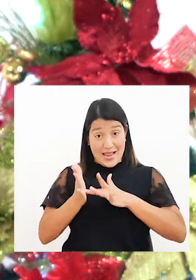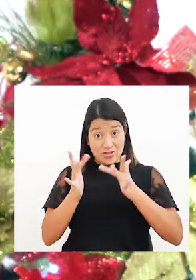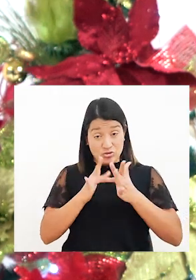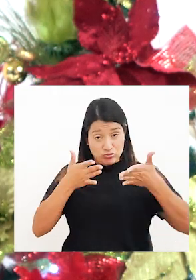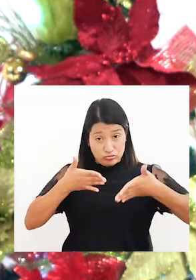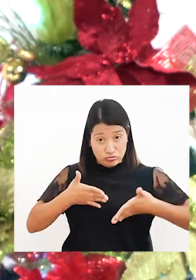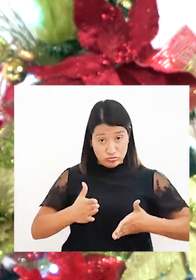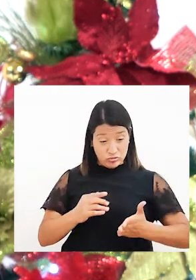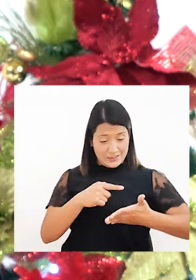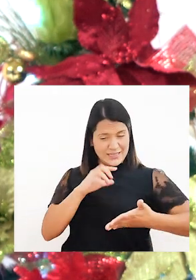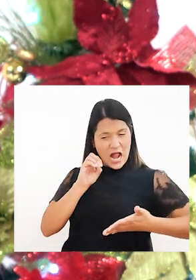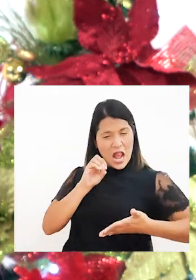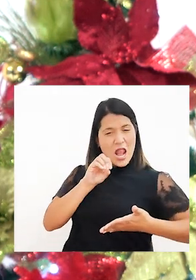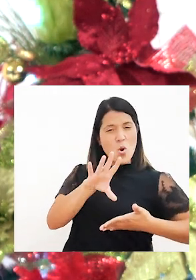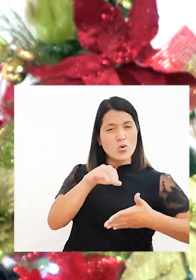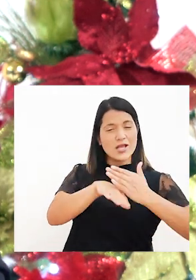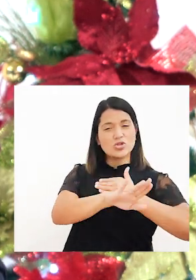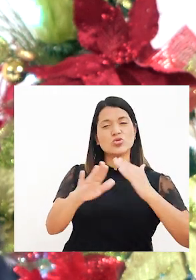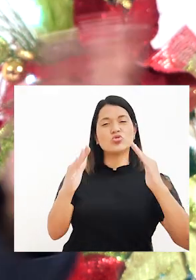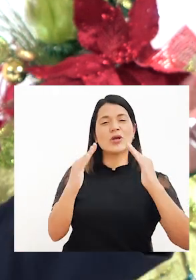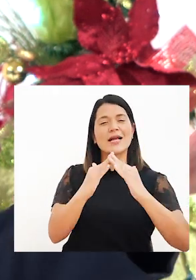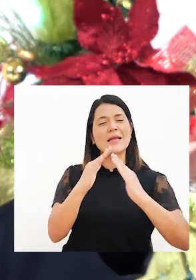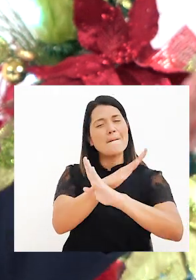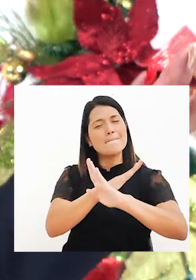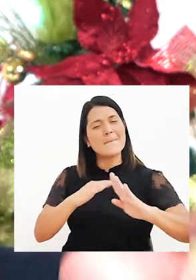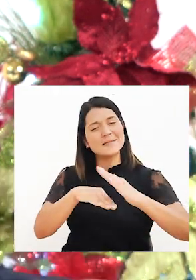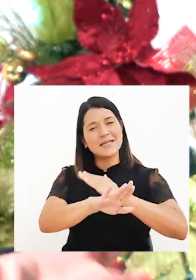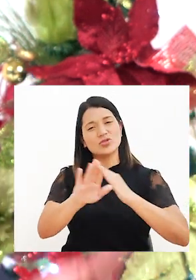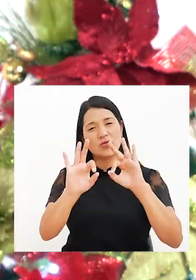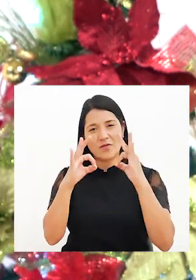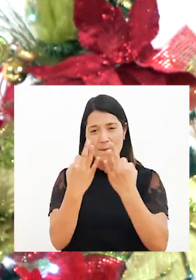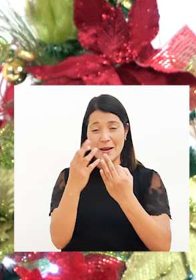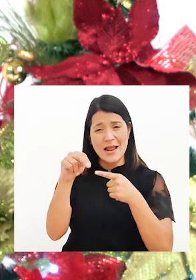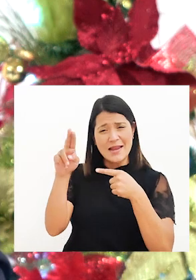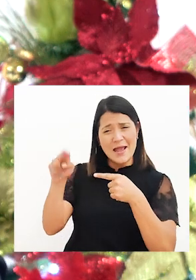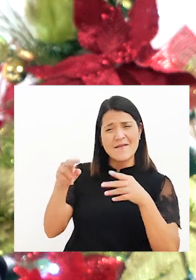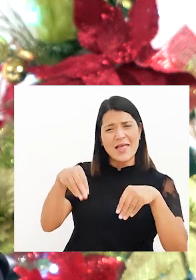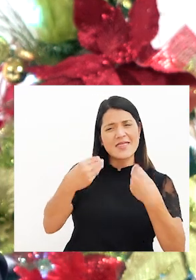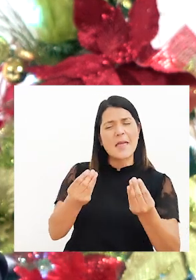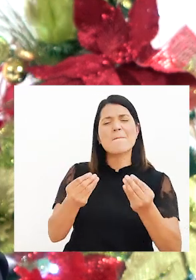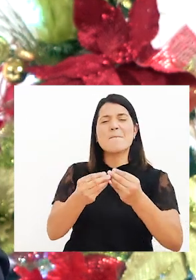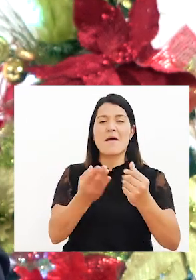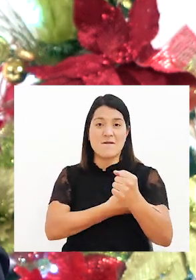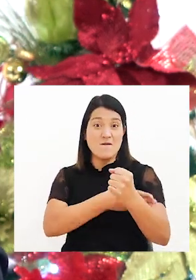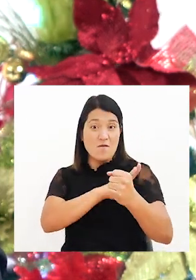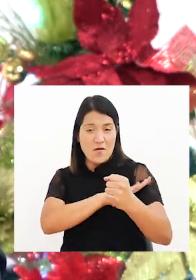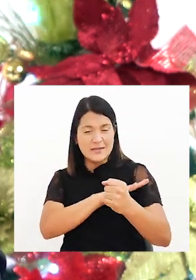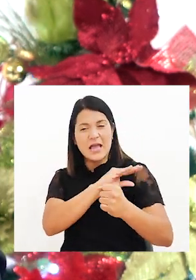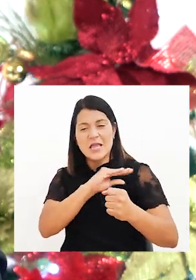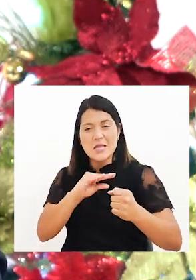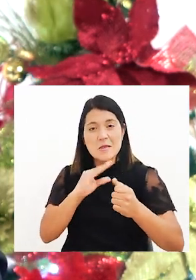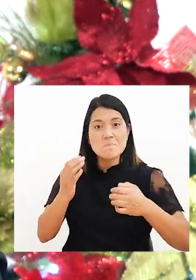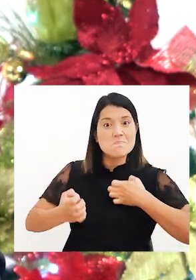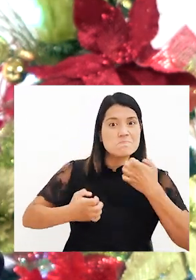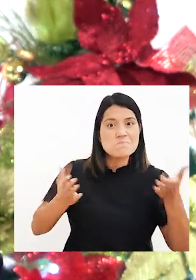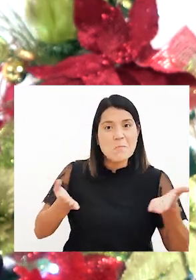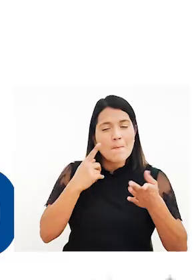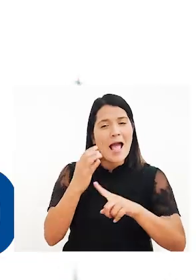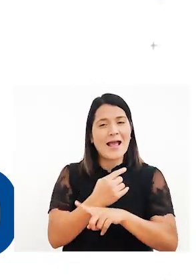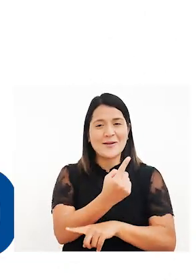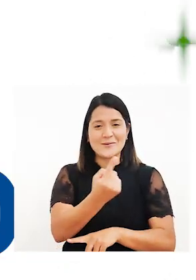cada hogar y llene de paz sus familias. Que la Navidad traiga consigo fuerzas renovadas y motivación para todos y cada uno de